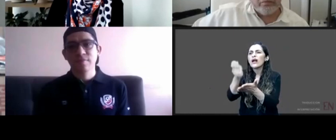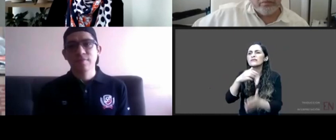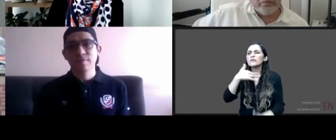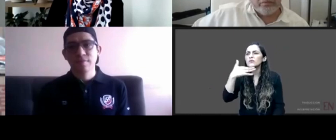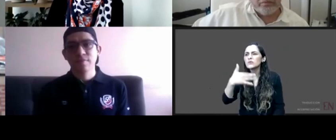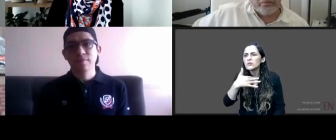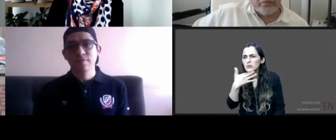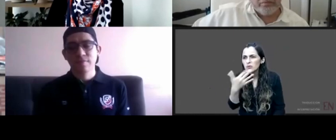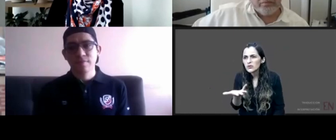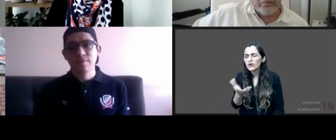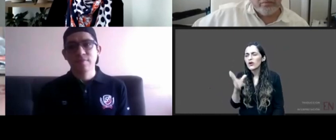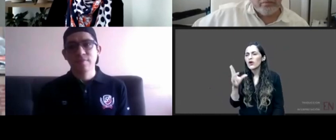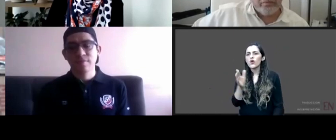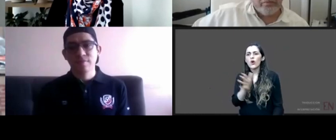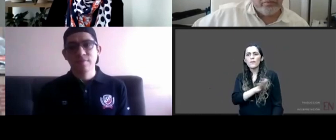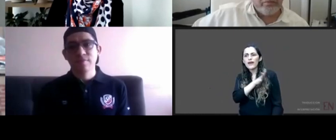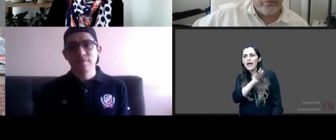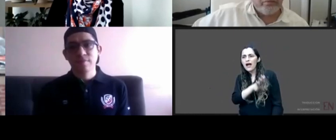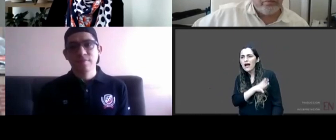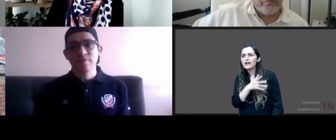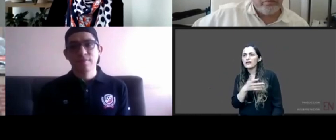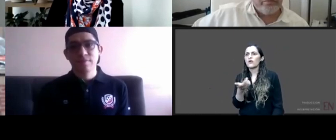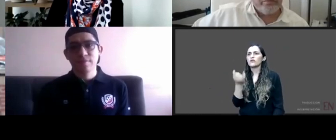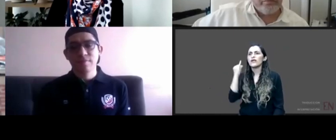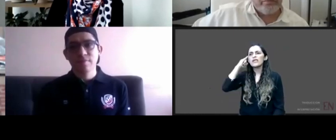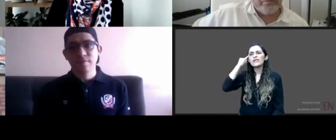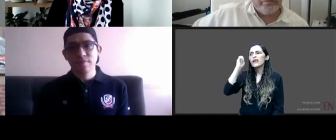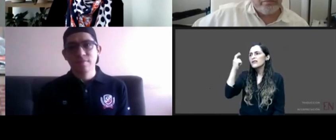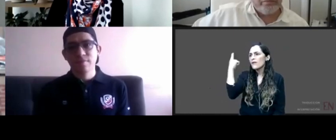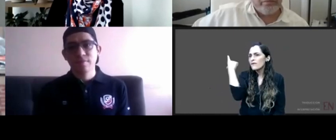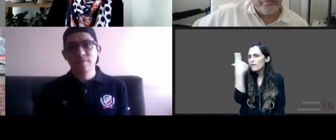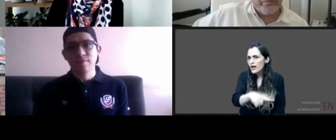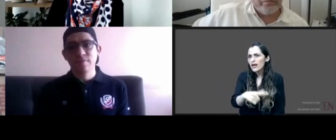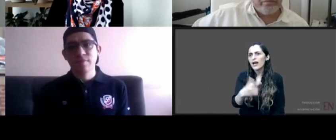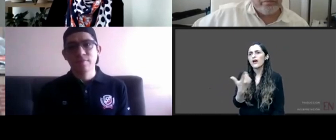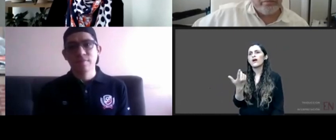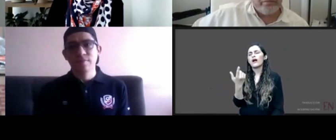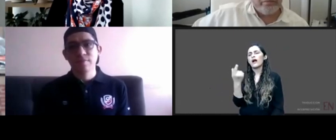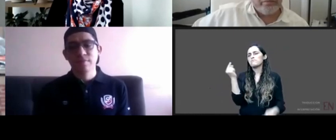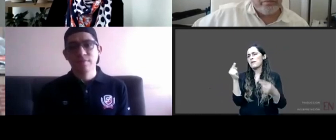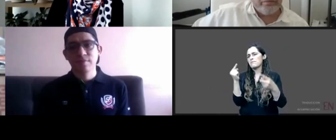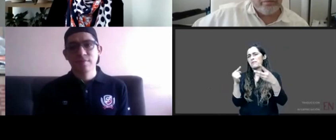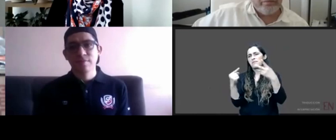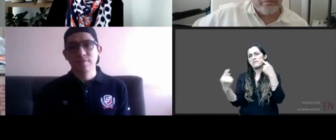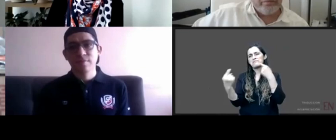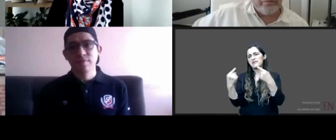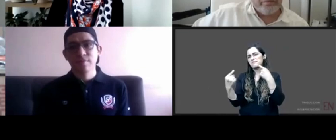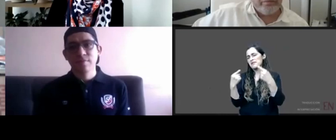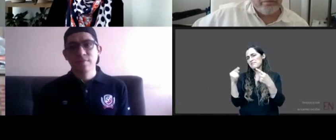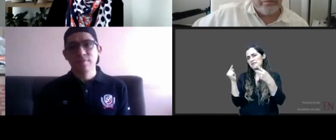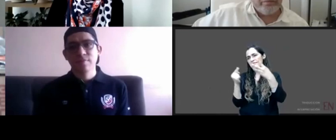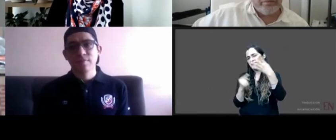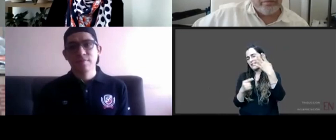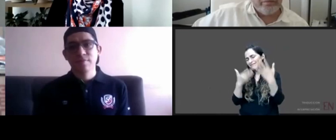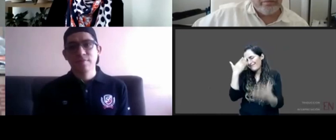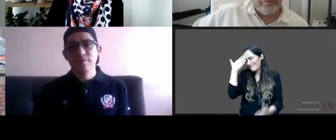blancos, somos feos, somos en la comunidad, pues siempre